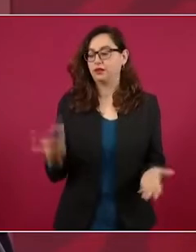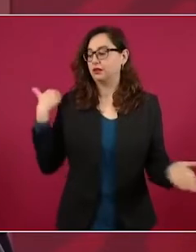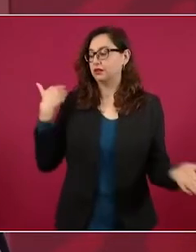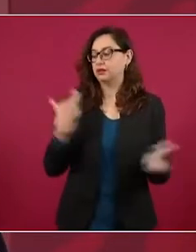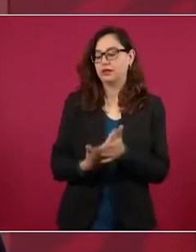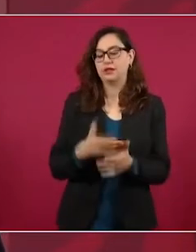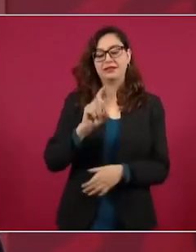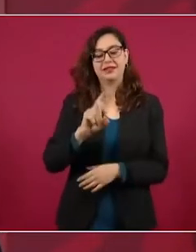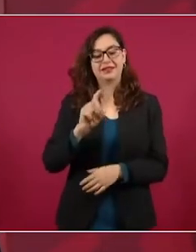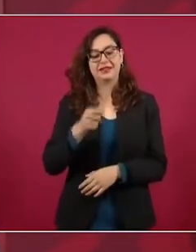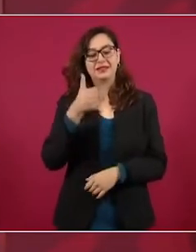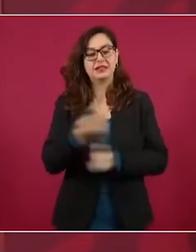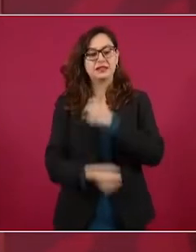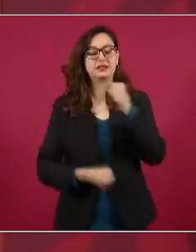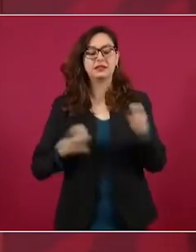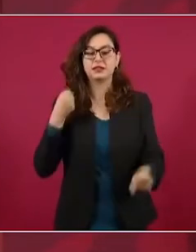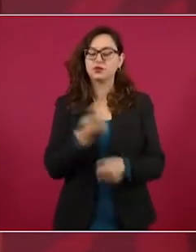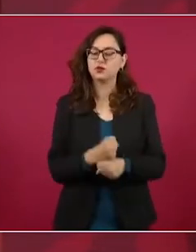Siempre